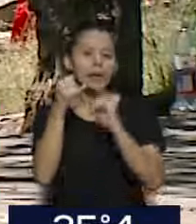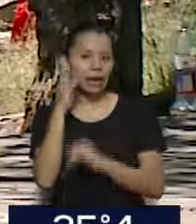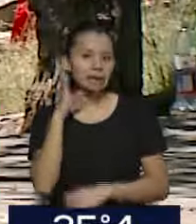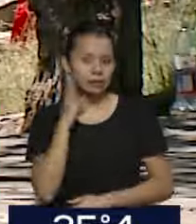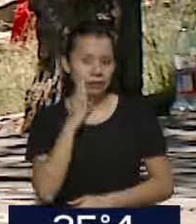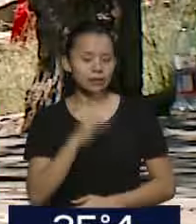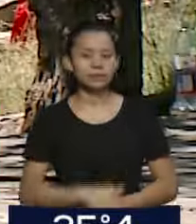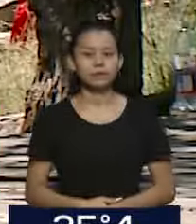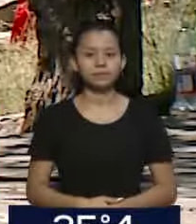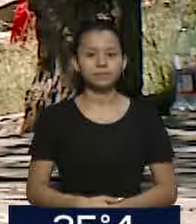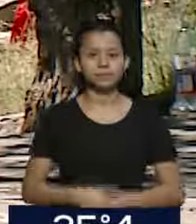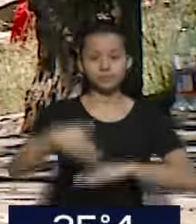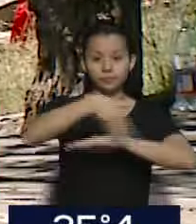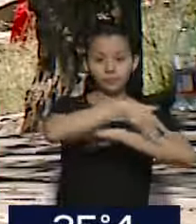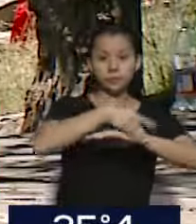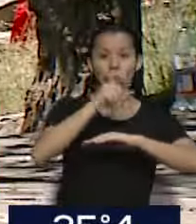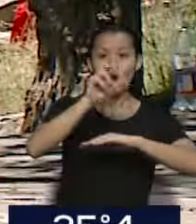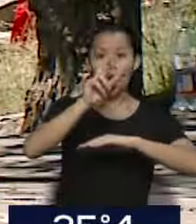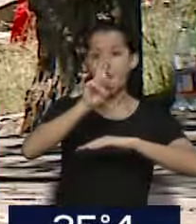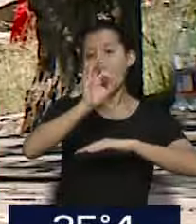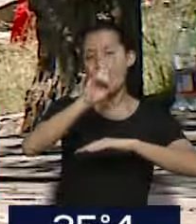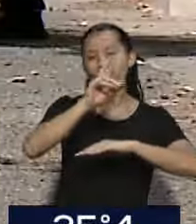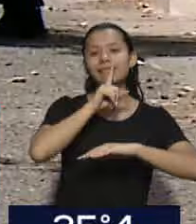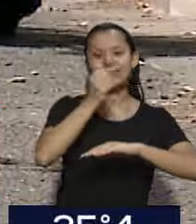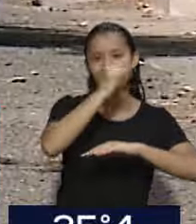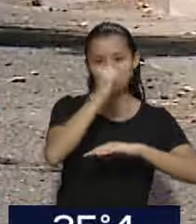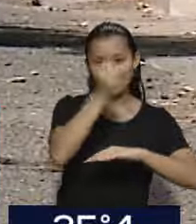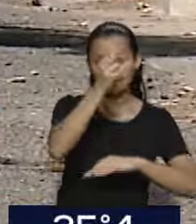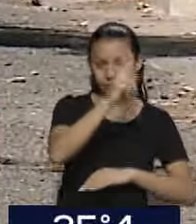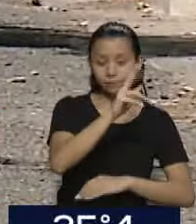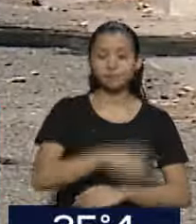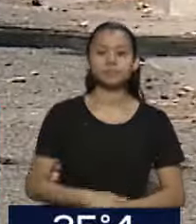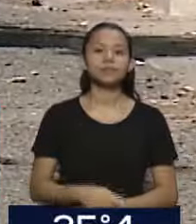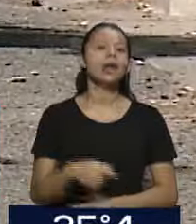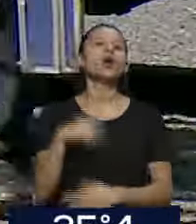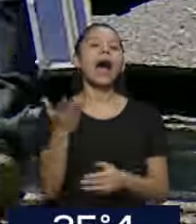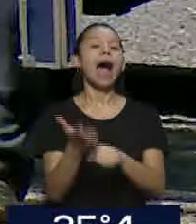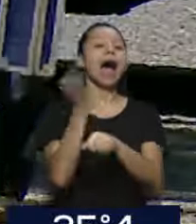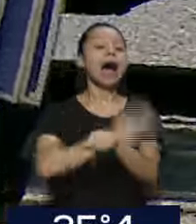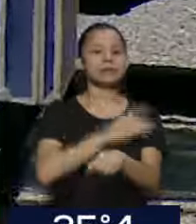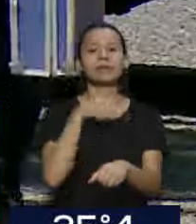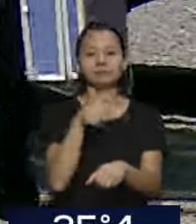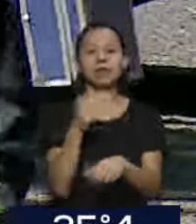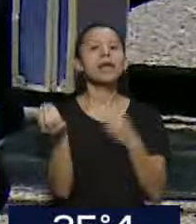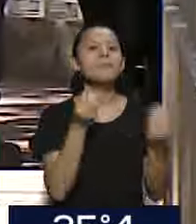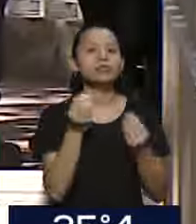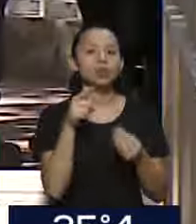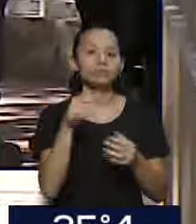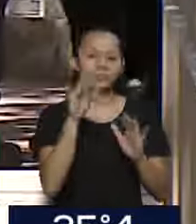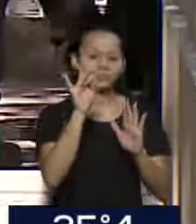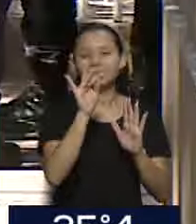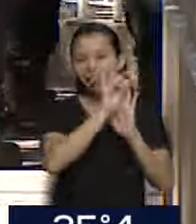calle Cortázar y Ceballos. Pero vamos a ir un poco más atrás y vamos a hacer una reconstrucción de los hechos,